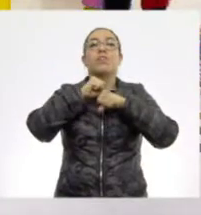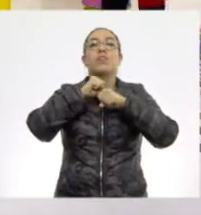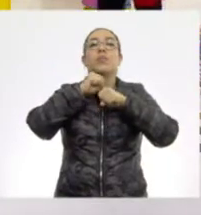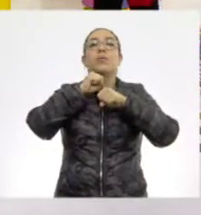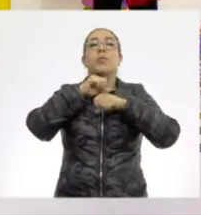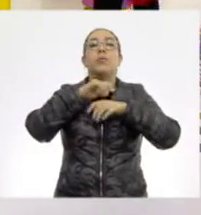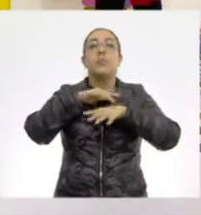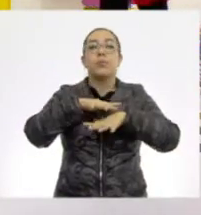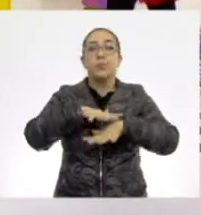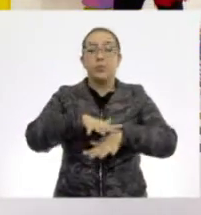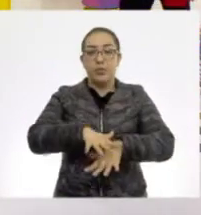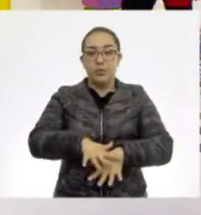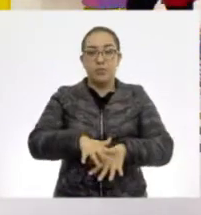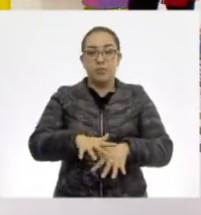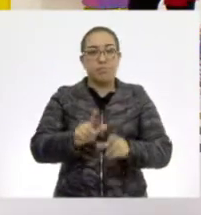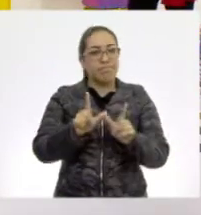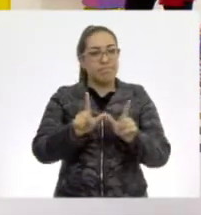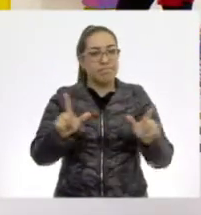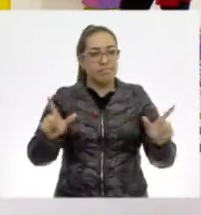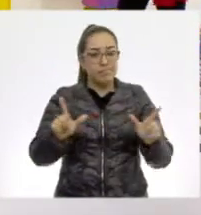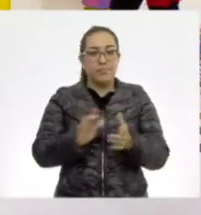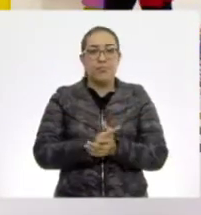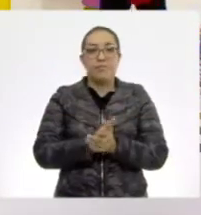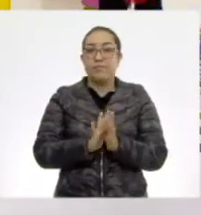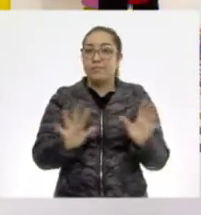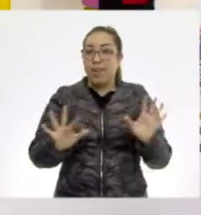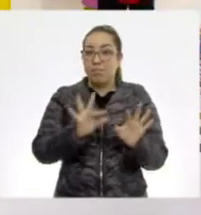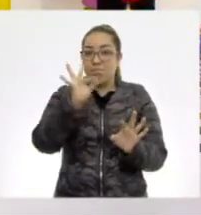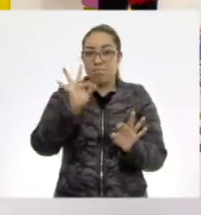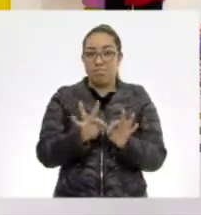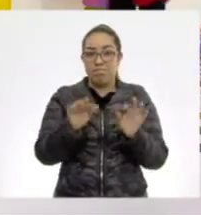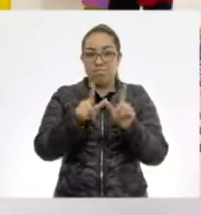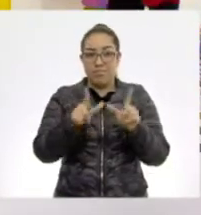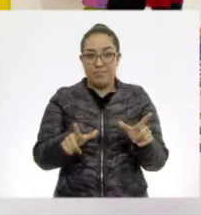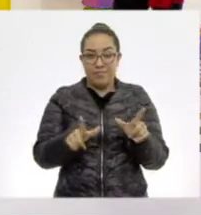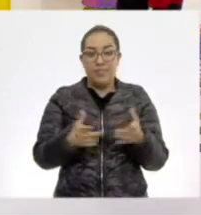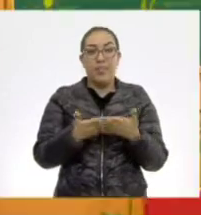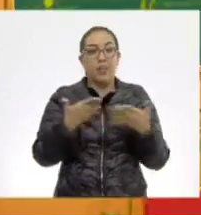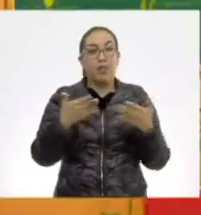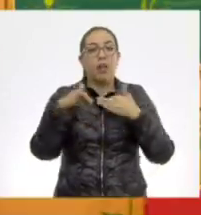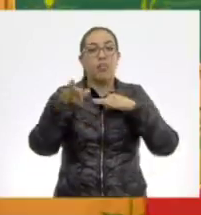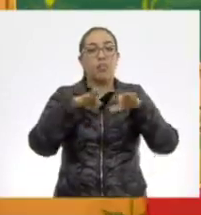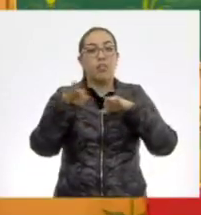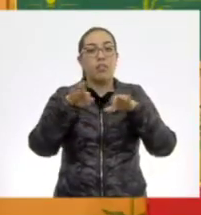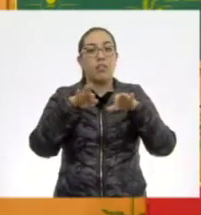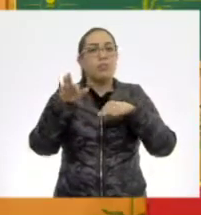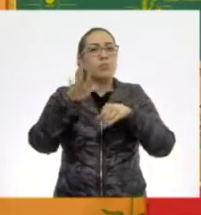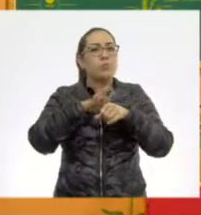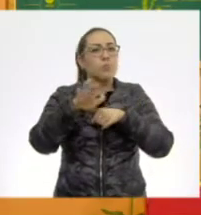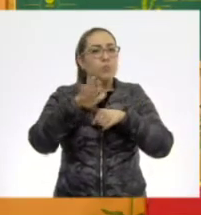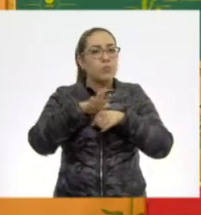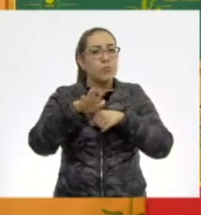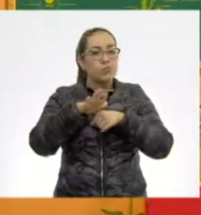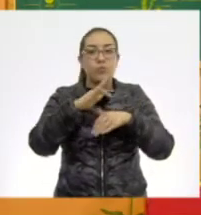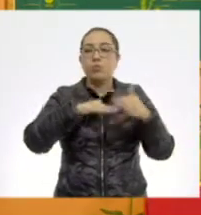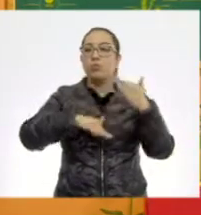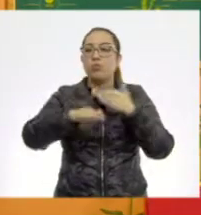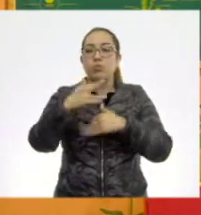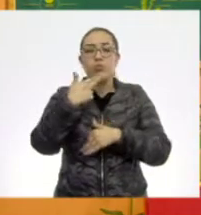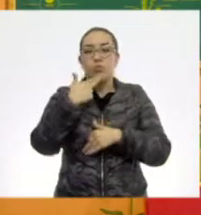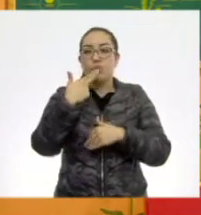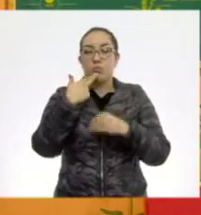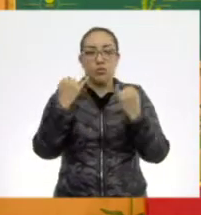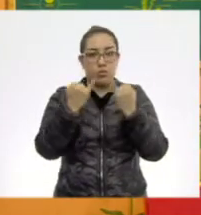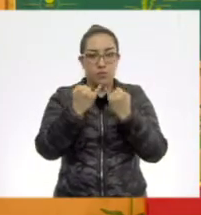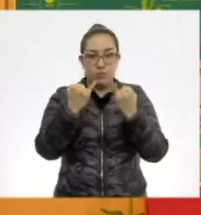Afuera. Bien, listo. Ya. Que ya estamos listos, vamos a trabajar y seguir trabajando con toda esta cuestión